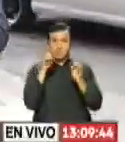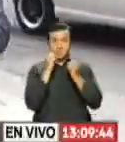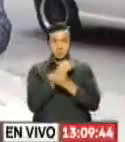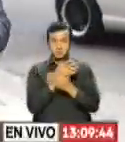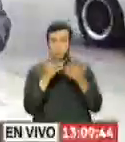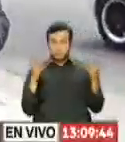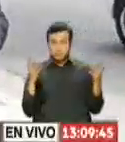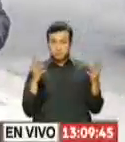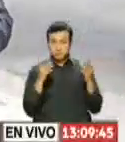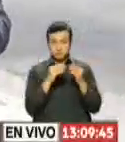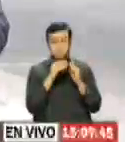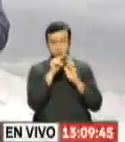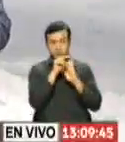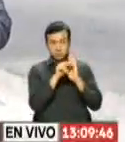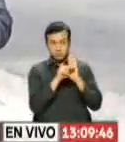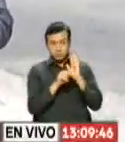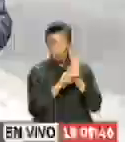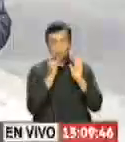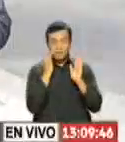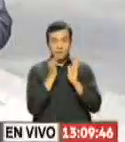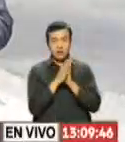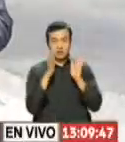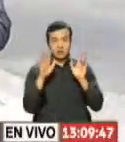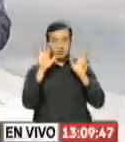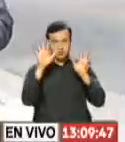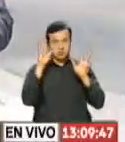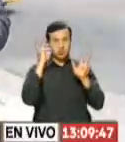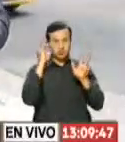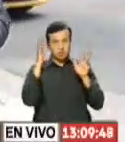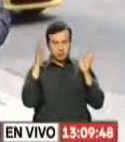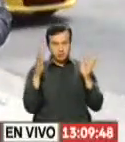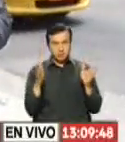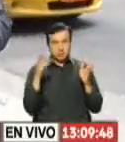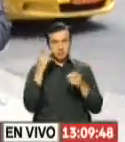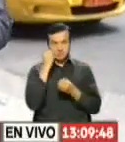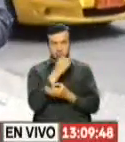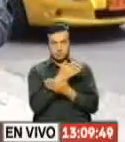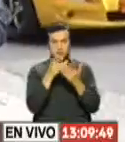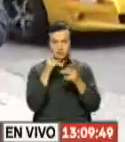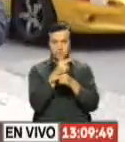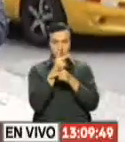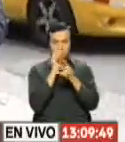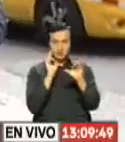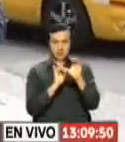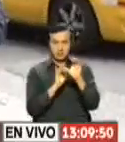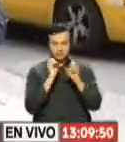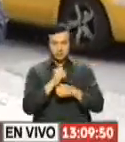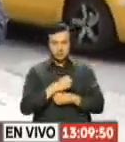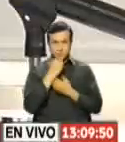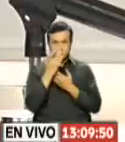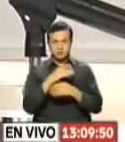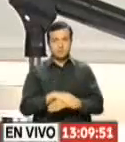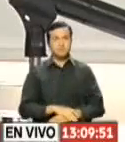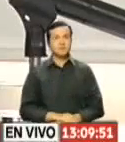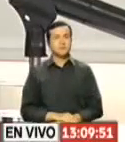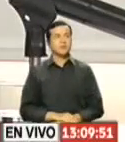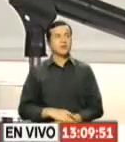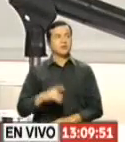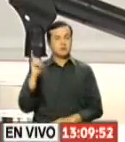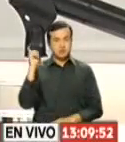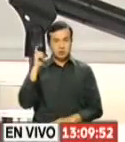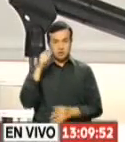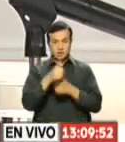una ampliación de estándares y de un plazo de 8 días. Escuchemos lo resuelto aquí en el Consejo de Participación Ciudadana. Se requiere